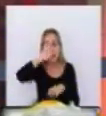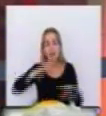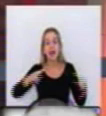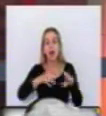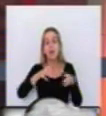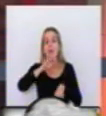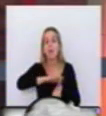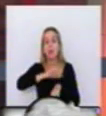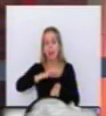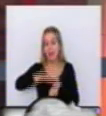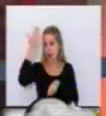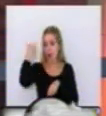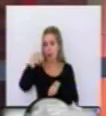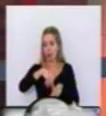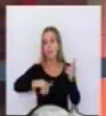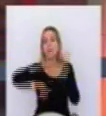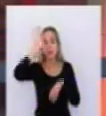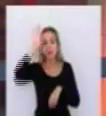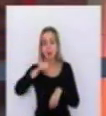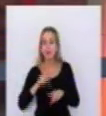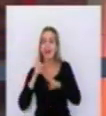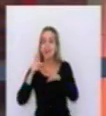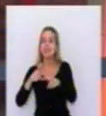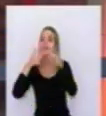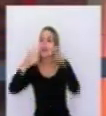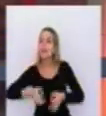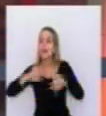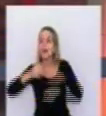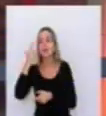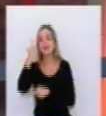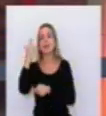suicidio y se va a dar a conocer en los próximos días. Un adelanto de Buenos Días América y de A24.